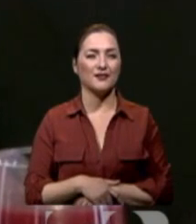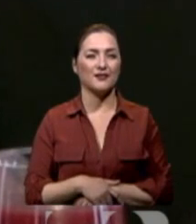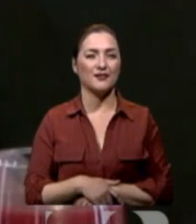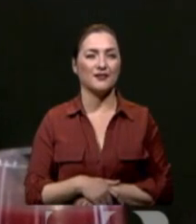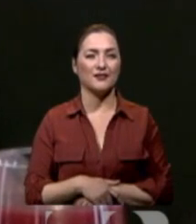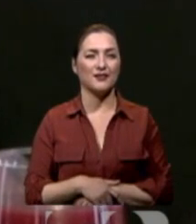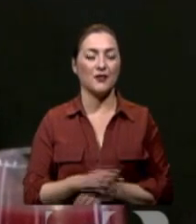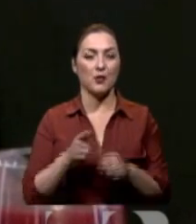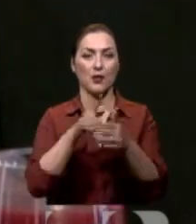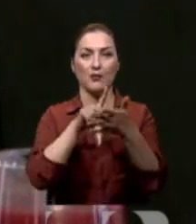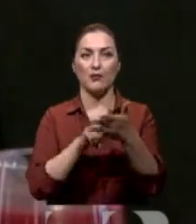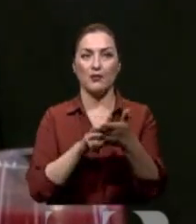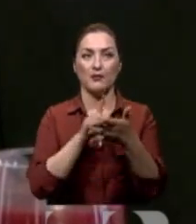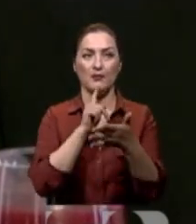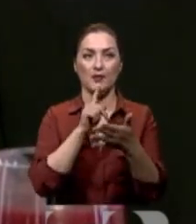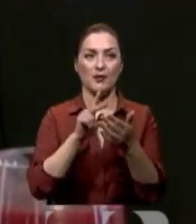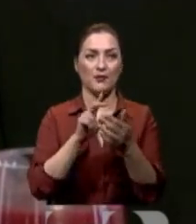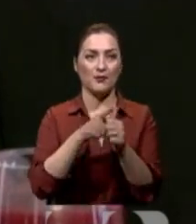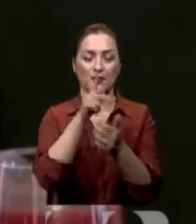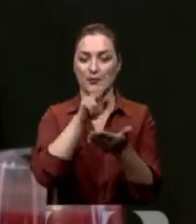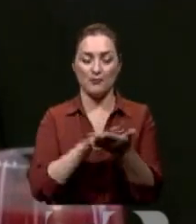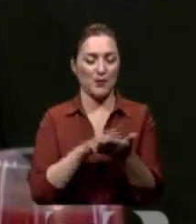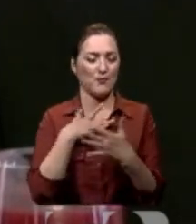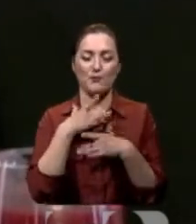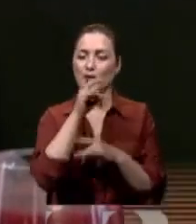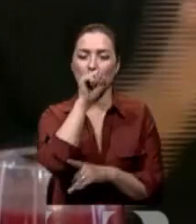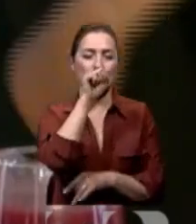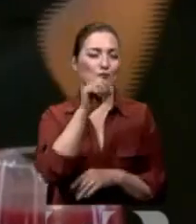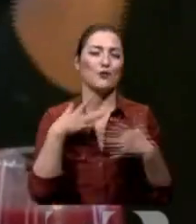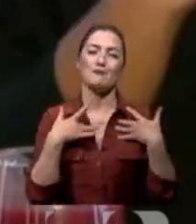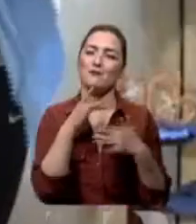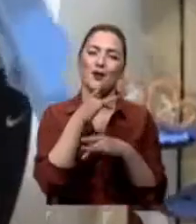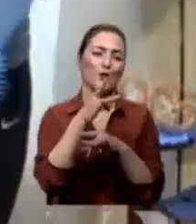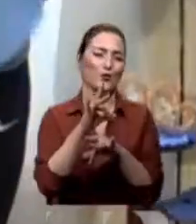le aciertan, ¿no? Sí, es la primera vez que aciertan algo que me encanta.